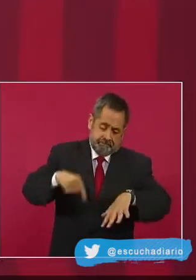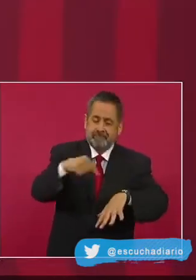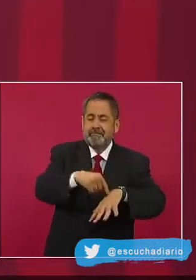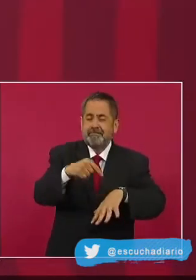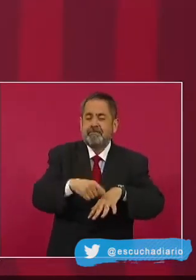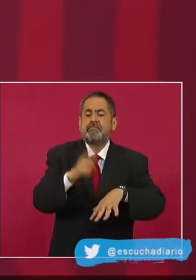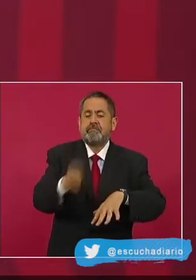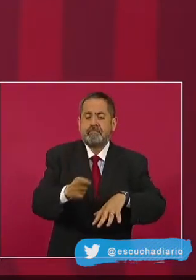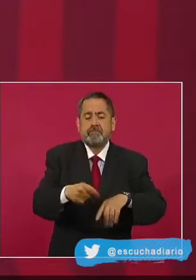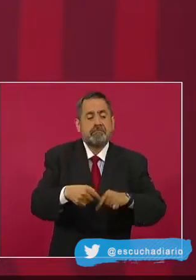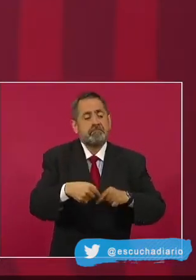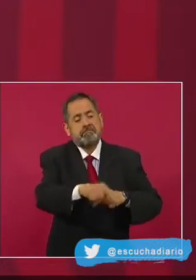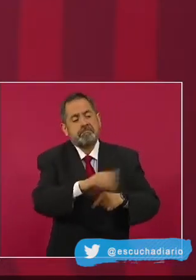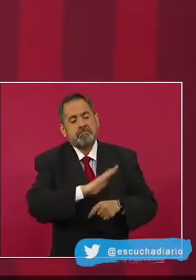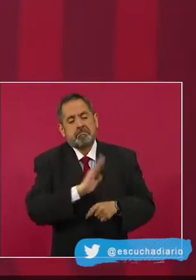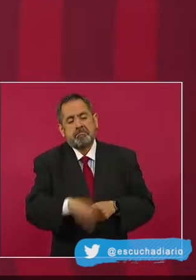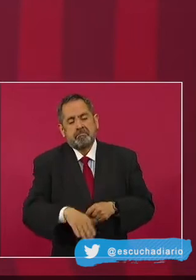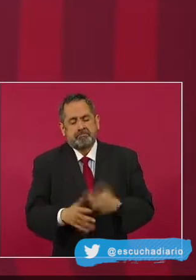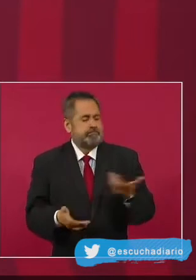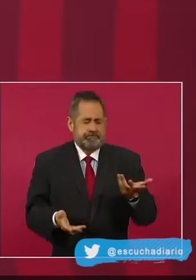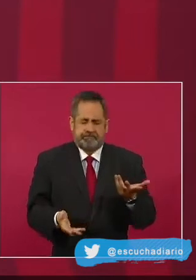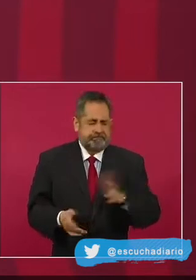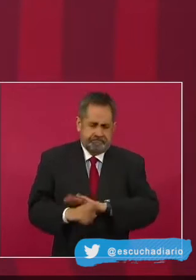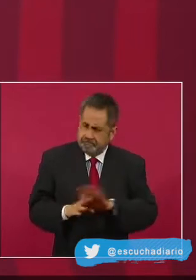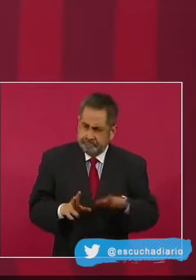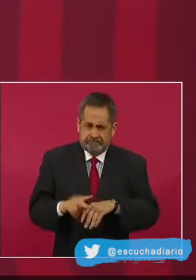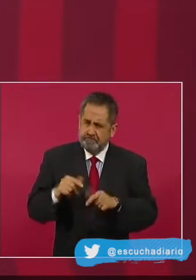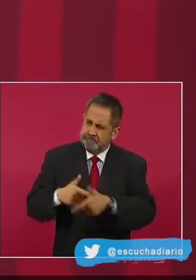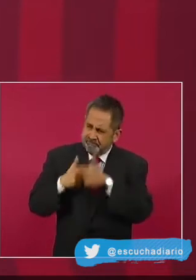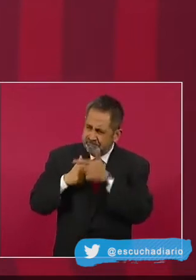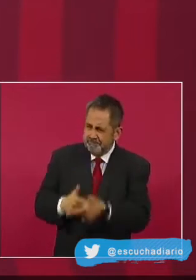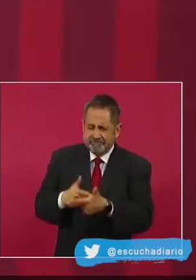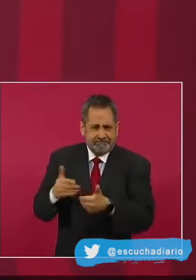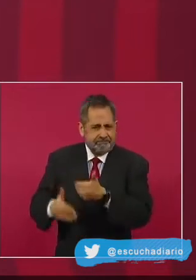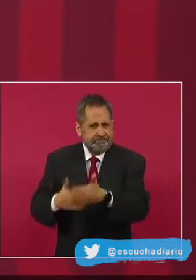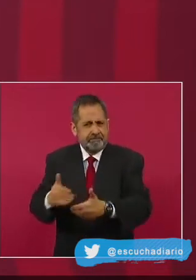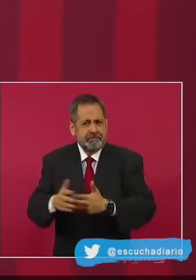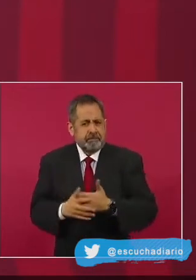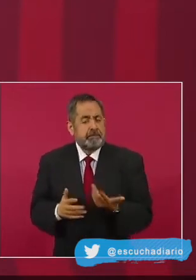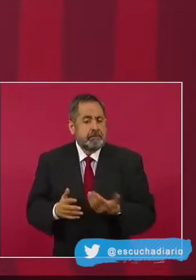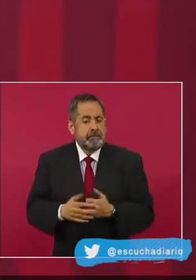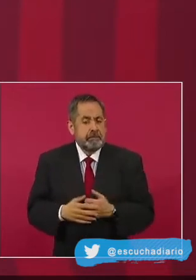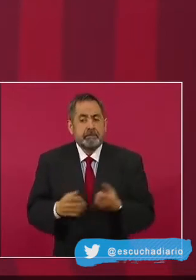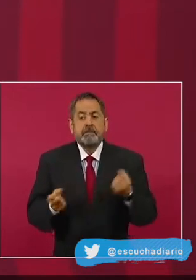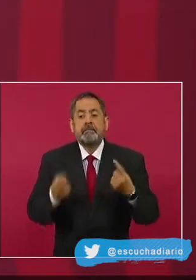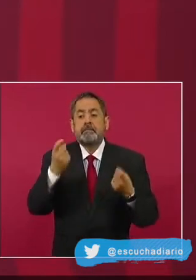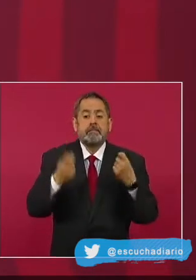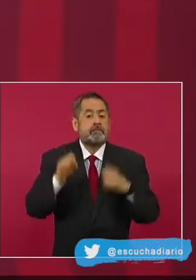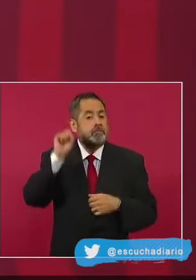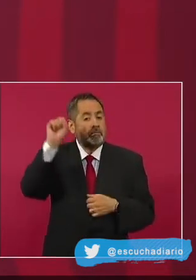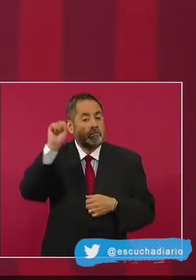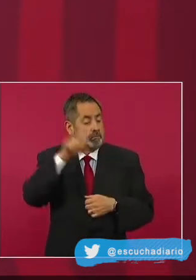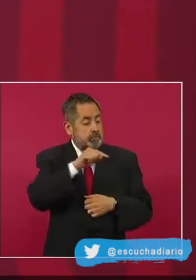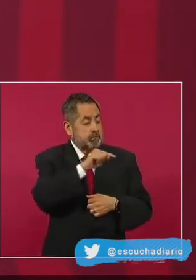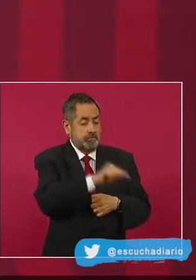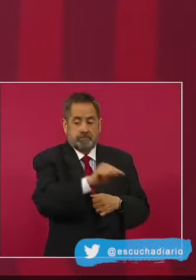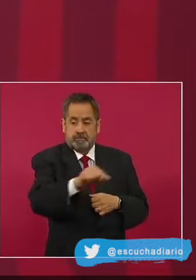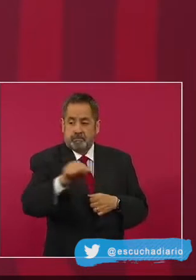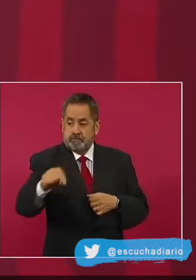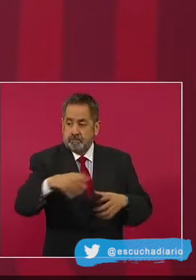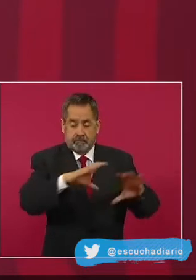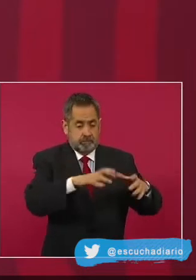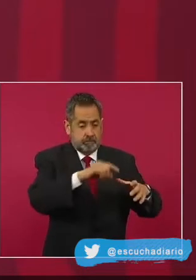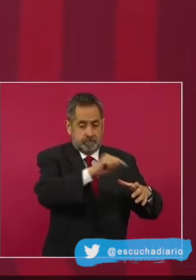Finalmente, el presidente confirma que el día de hoy sostendrá un encuentro con la Secretaría de Energía de Estados Unidos. Hay muchos temas por tratar